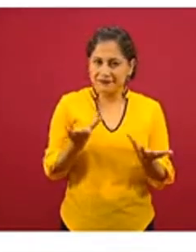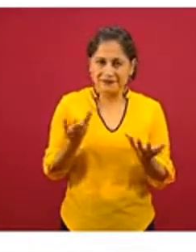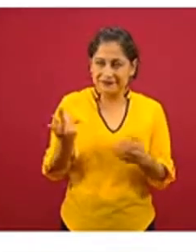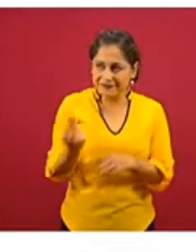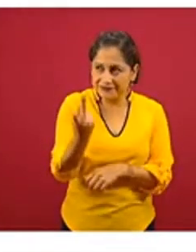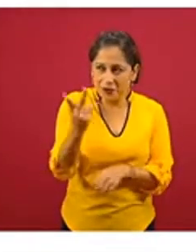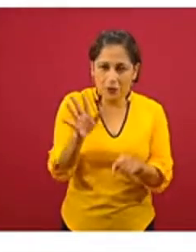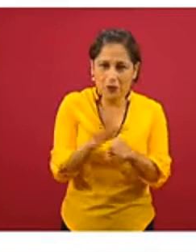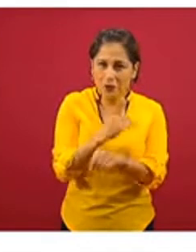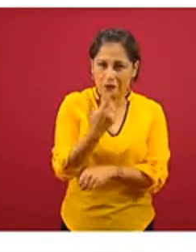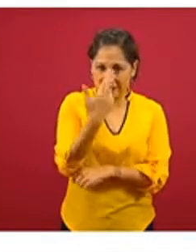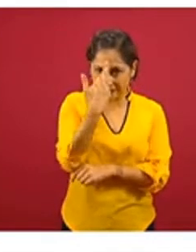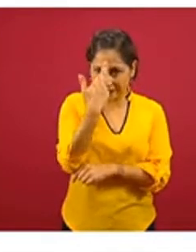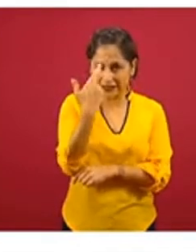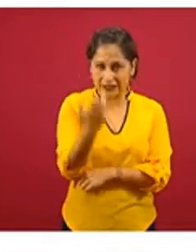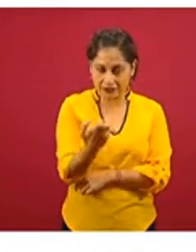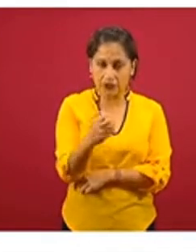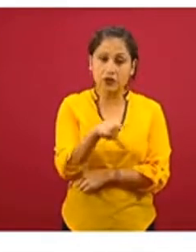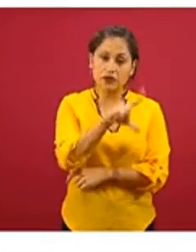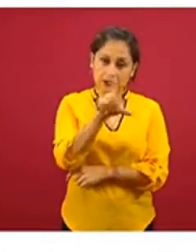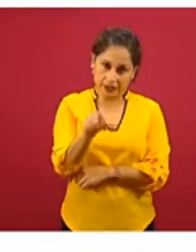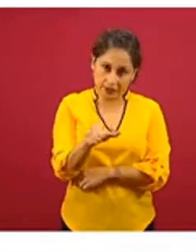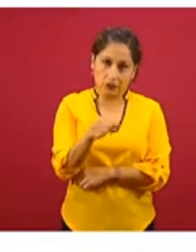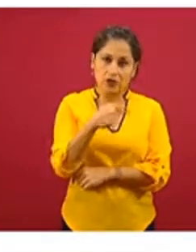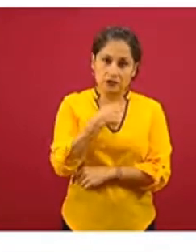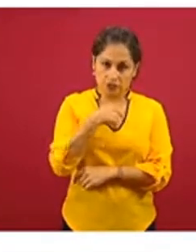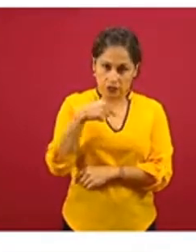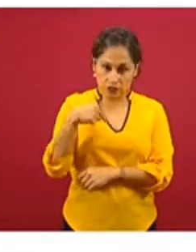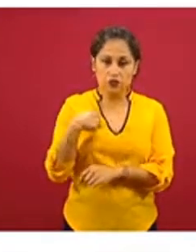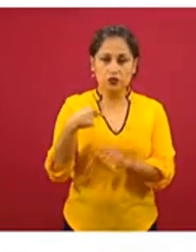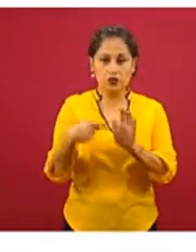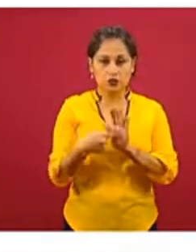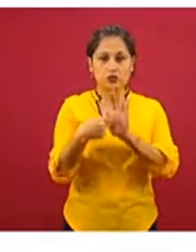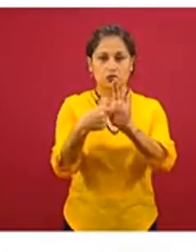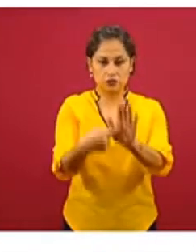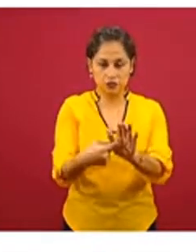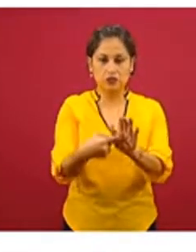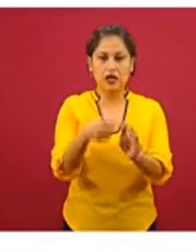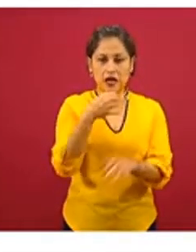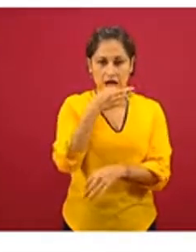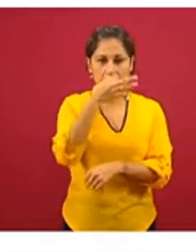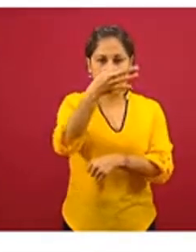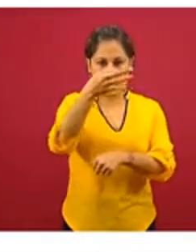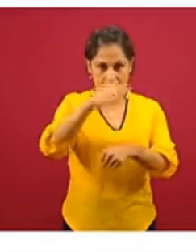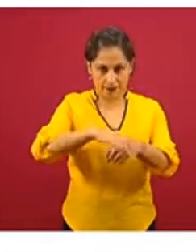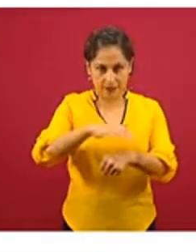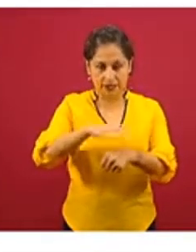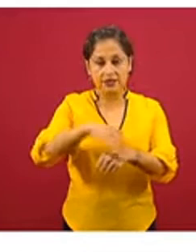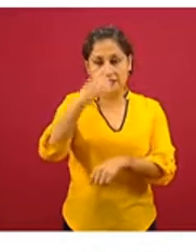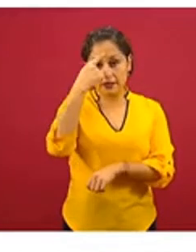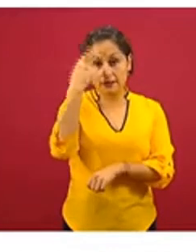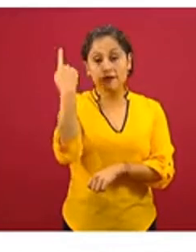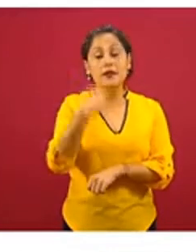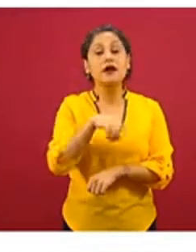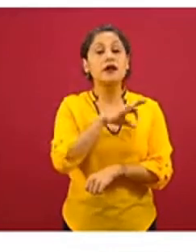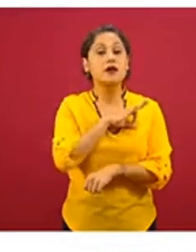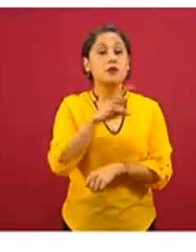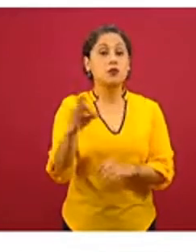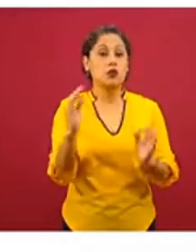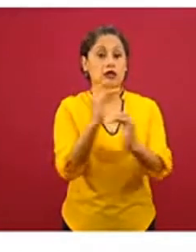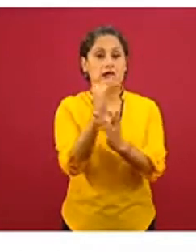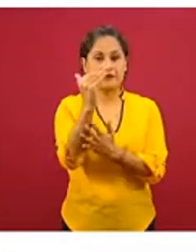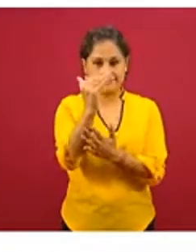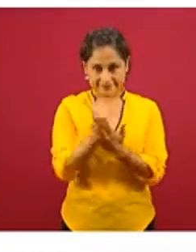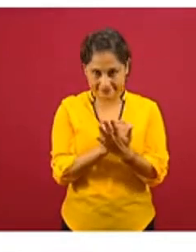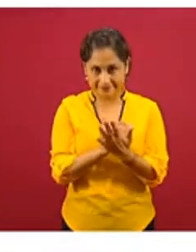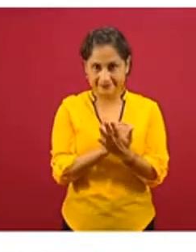mejor a los usuarios de esta aplicación para que puedan disminuir su movilidad y